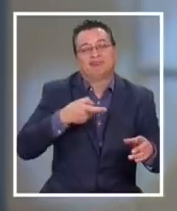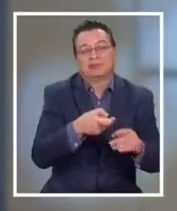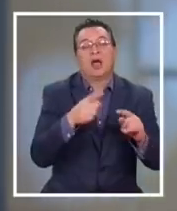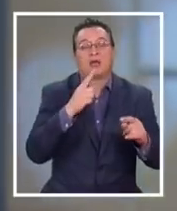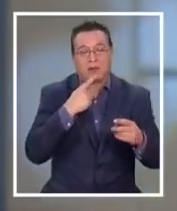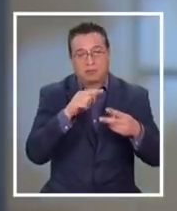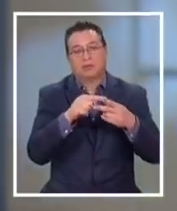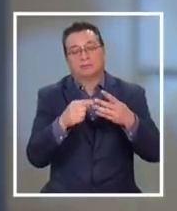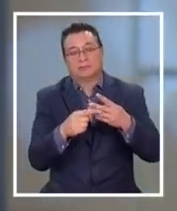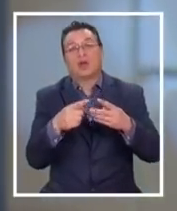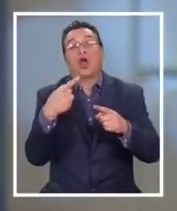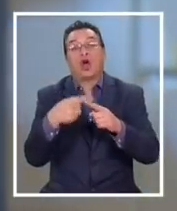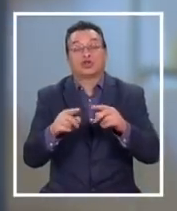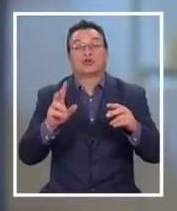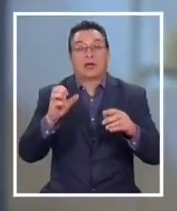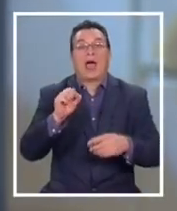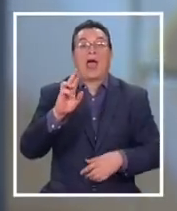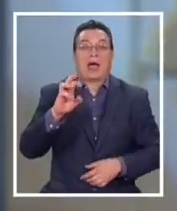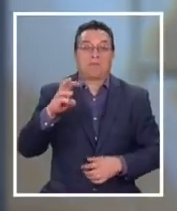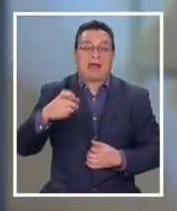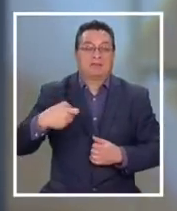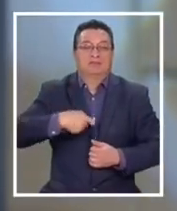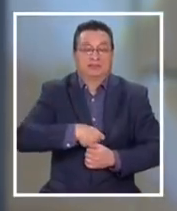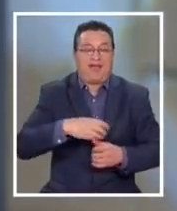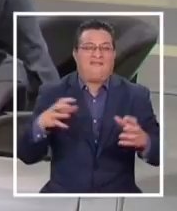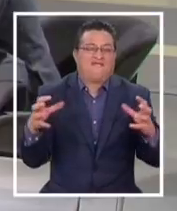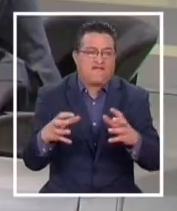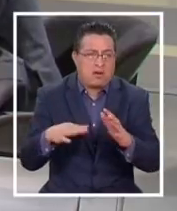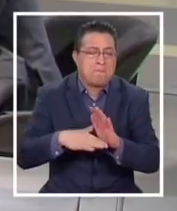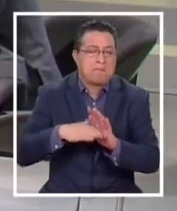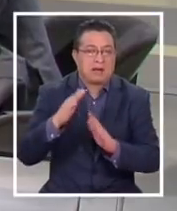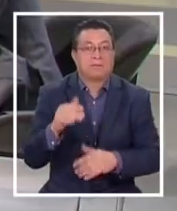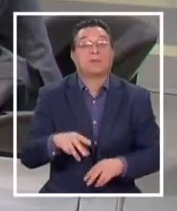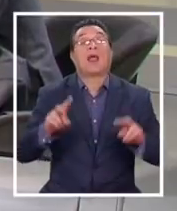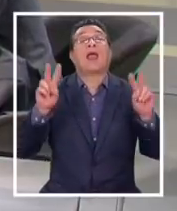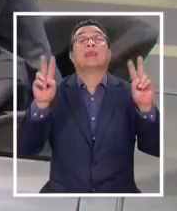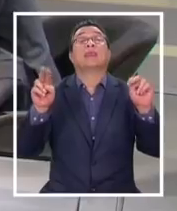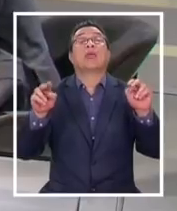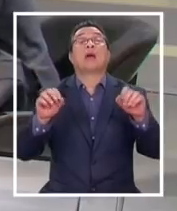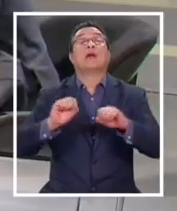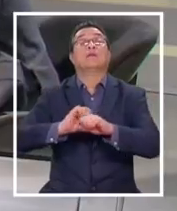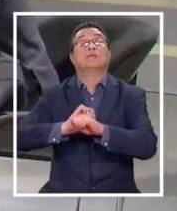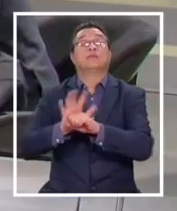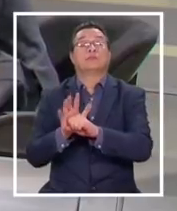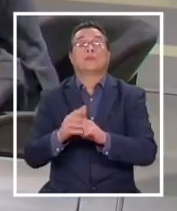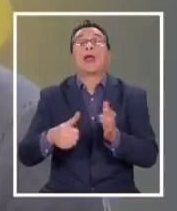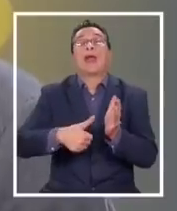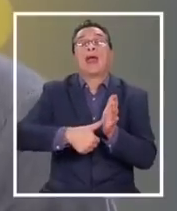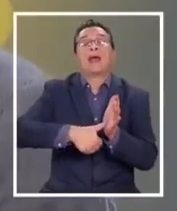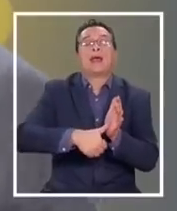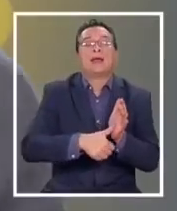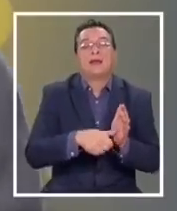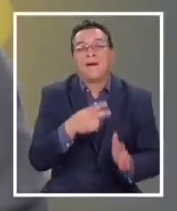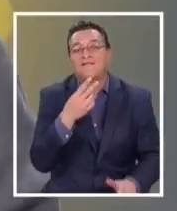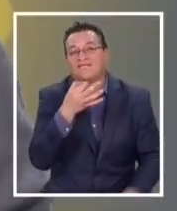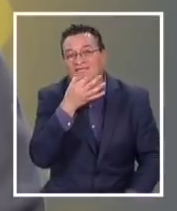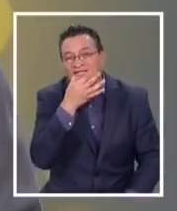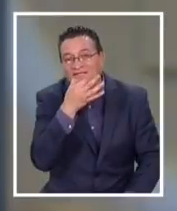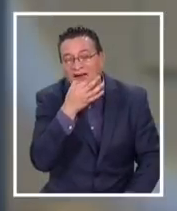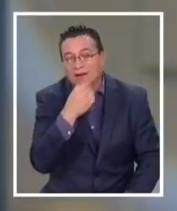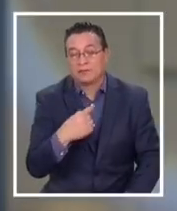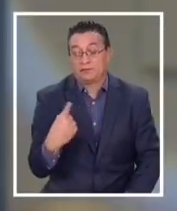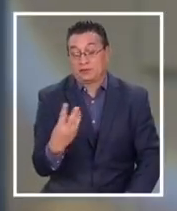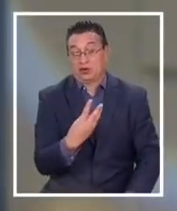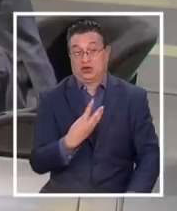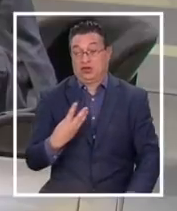nos encontramos con el tema de las armas y la violencia. Subsecretaria, entrando al tema COVID, carné verde, la posibilidad, si nosotros tres